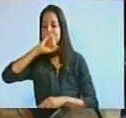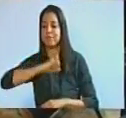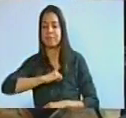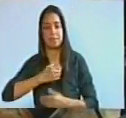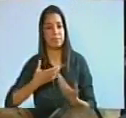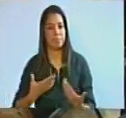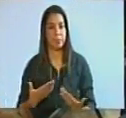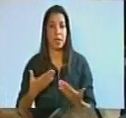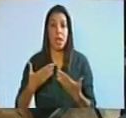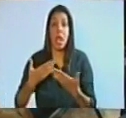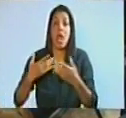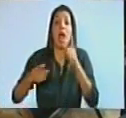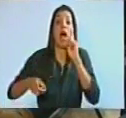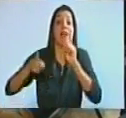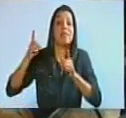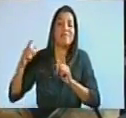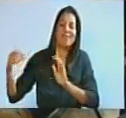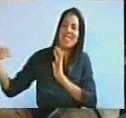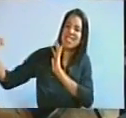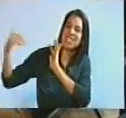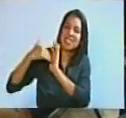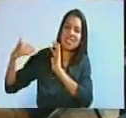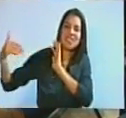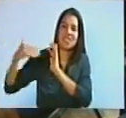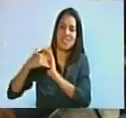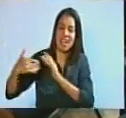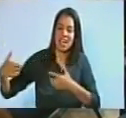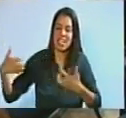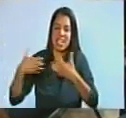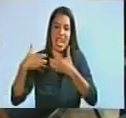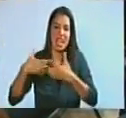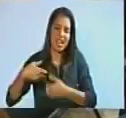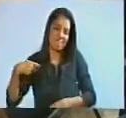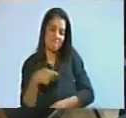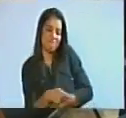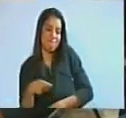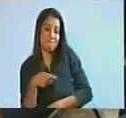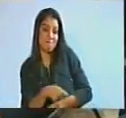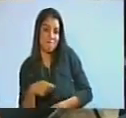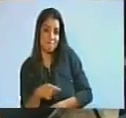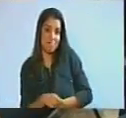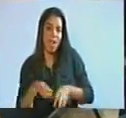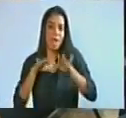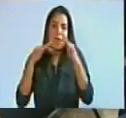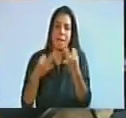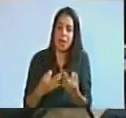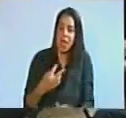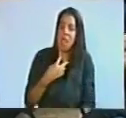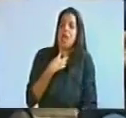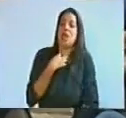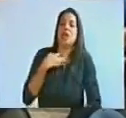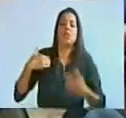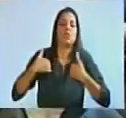los instrumentos de guerra que han usado en contra de toda la familia venezolana.